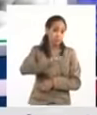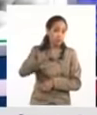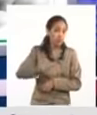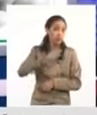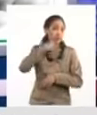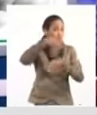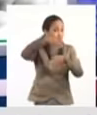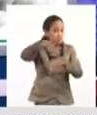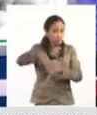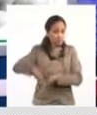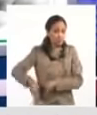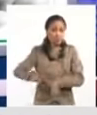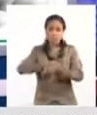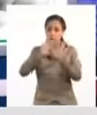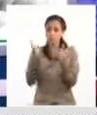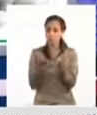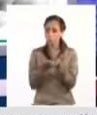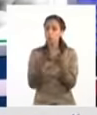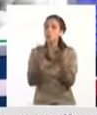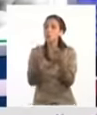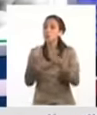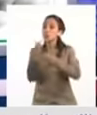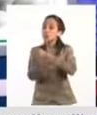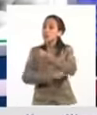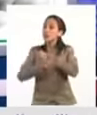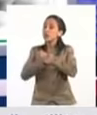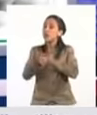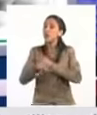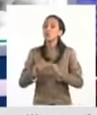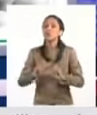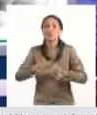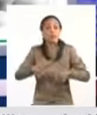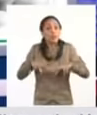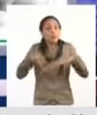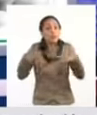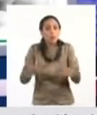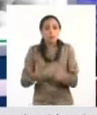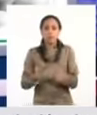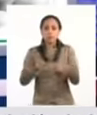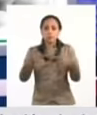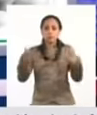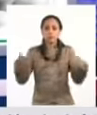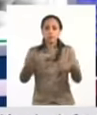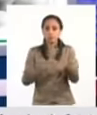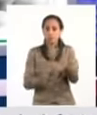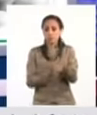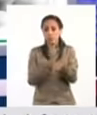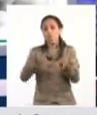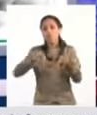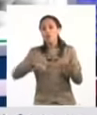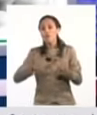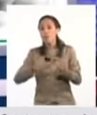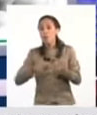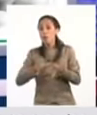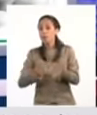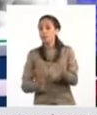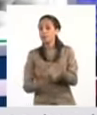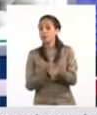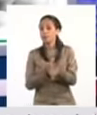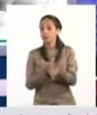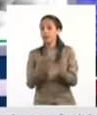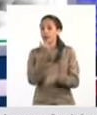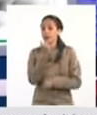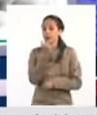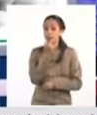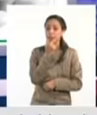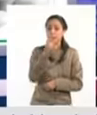Muchísimas naciones reportan hoy una nueva ola de contagios. Las nuevas variantes genéticas del virus impactan la beta,